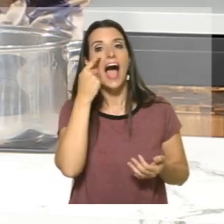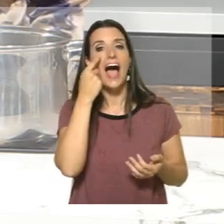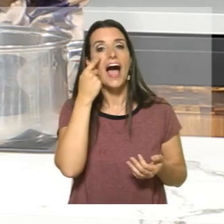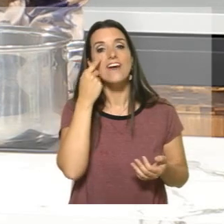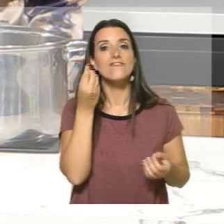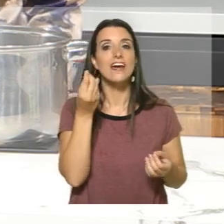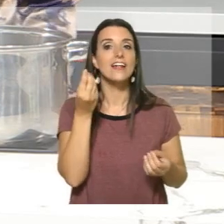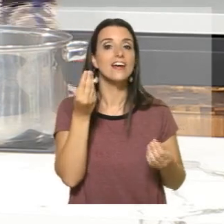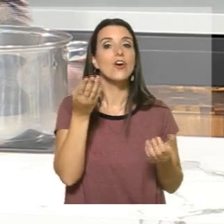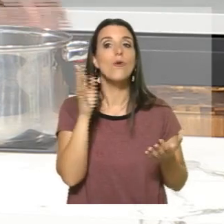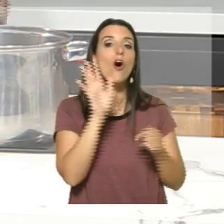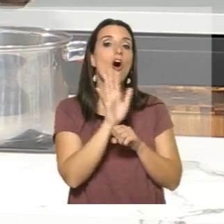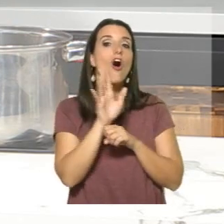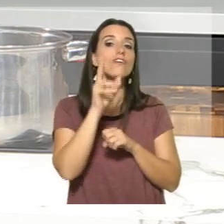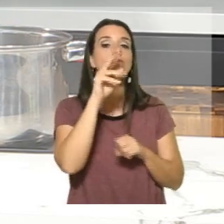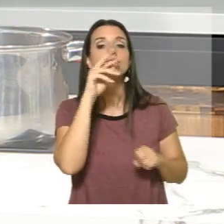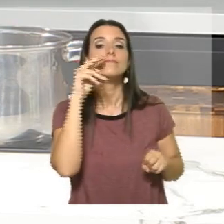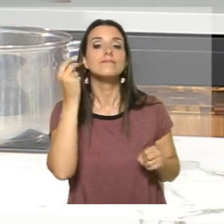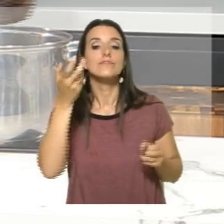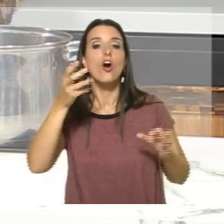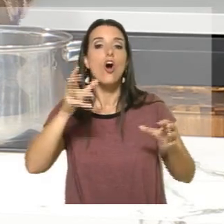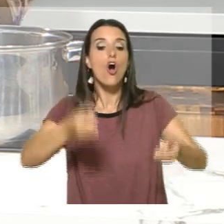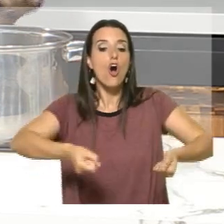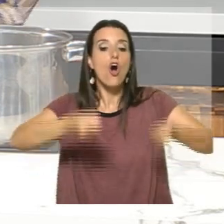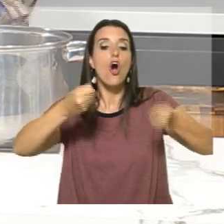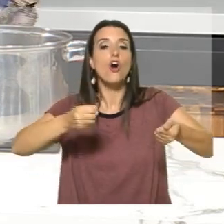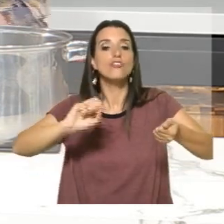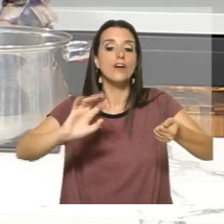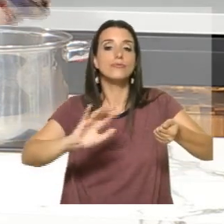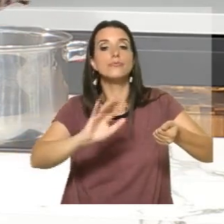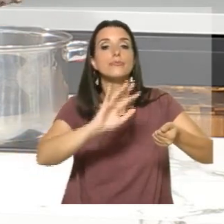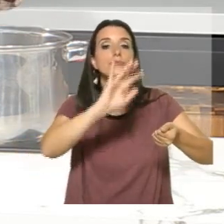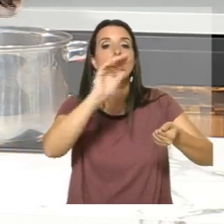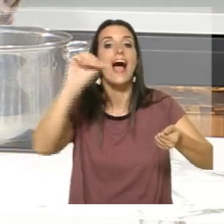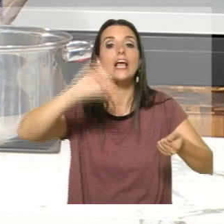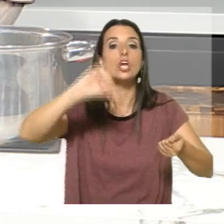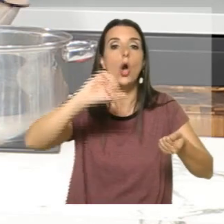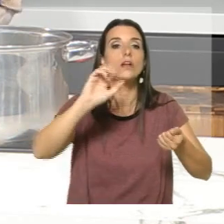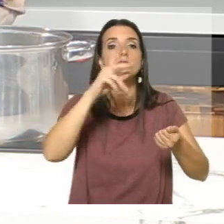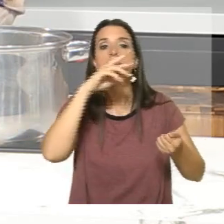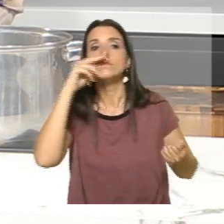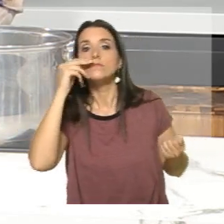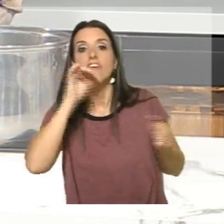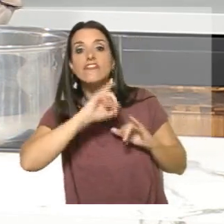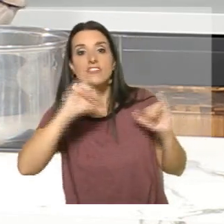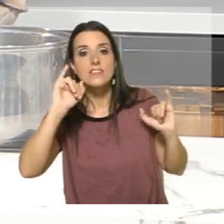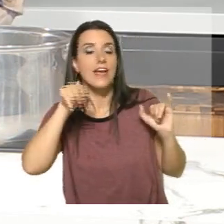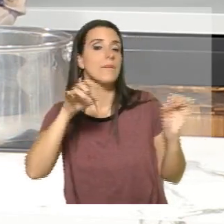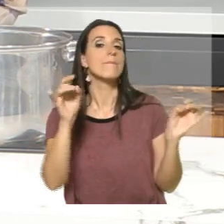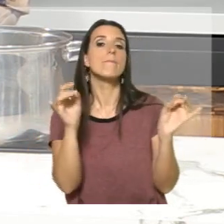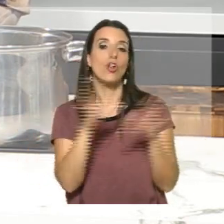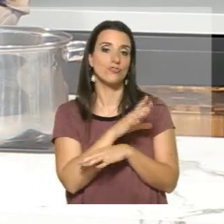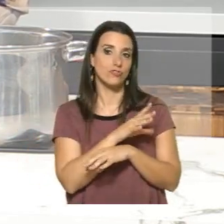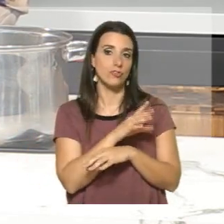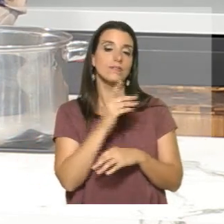tal cual canino. Exacto. Arriba de la olla, los olores, cuando ya no haya olor a alcohol, ahí estamos bien. Estamos para pronto. Estamos bien. Lo